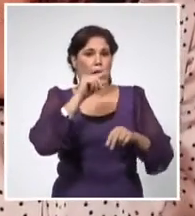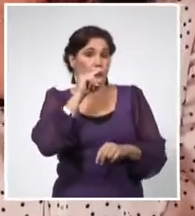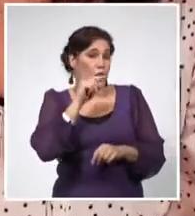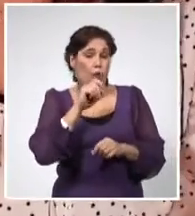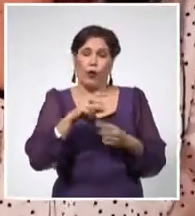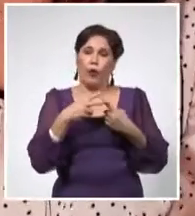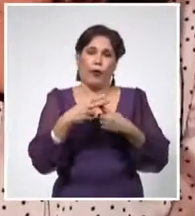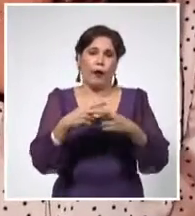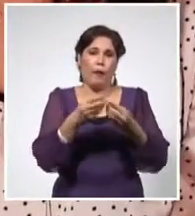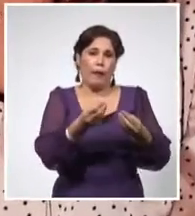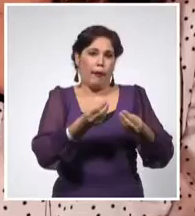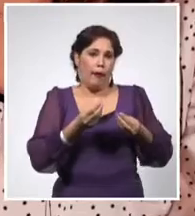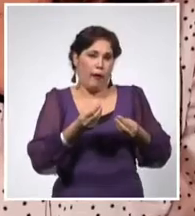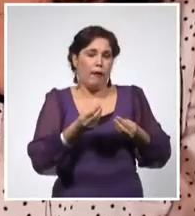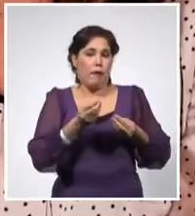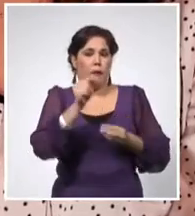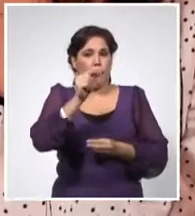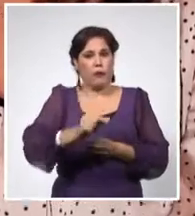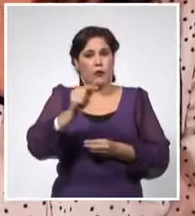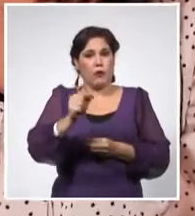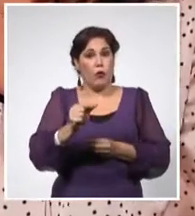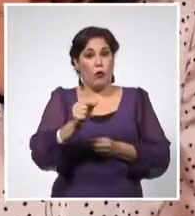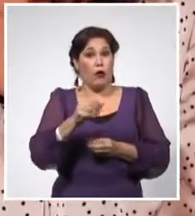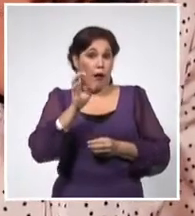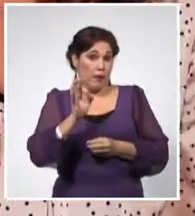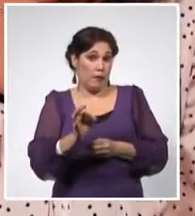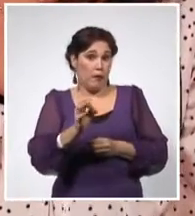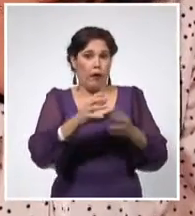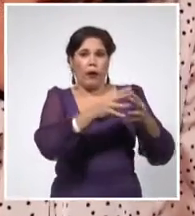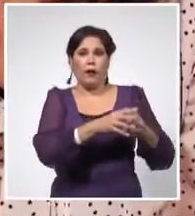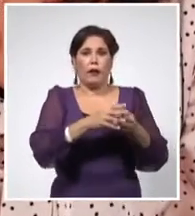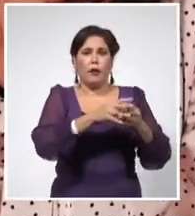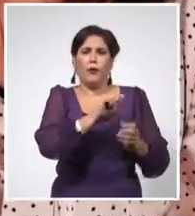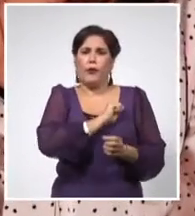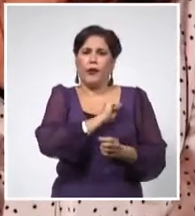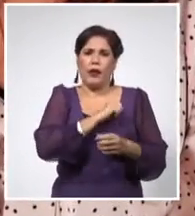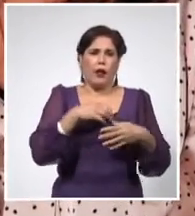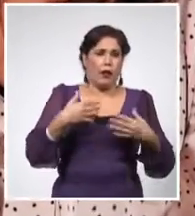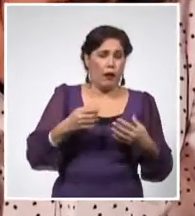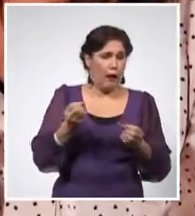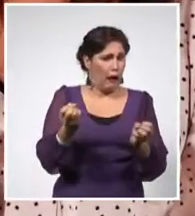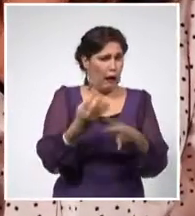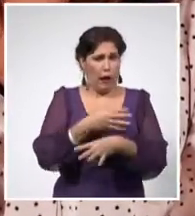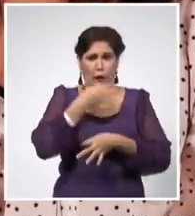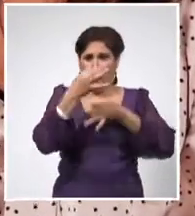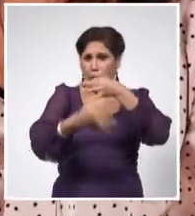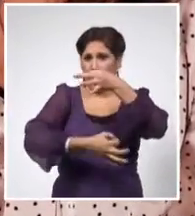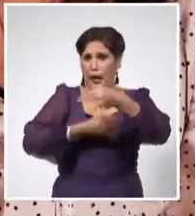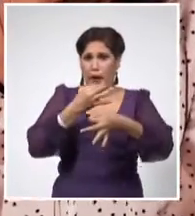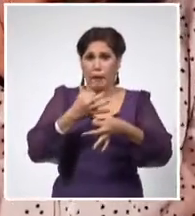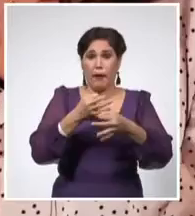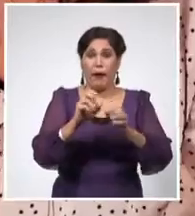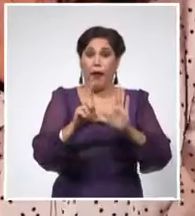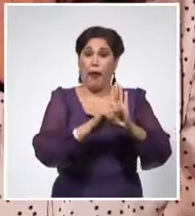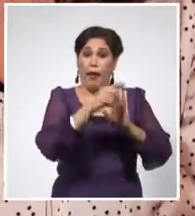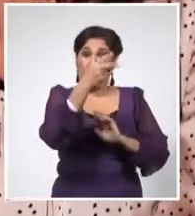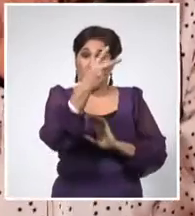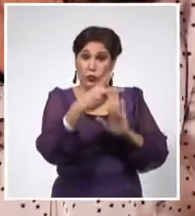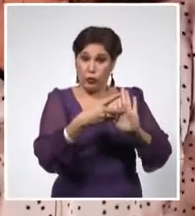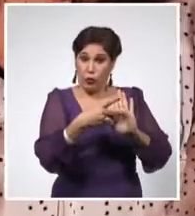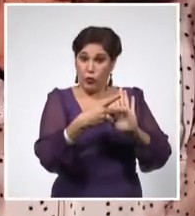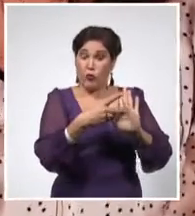quiere beneficiar a aquellos que fueron nacionalizados. Estados Unidos lo que pretende, y lo deja muy claro, sobre todo en el título 2 de la ley,